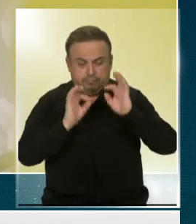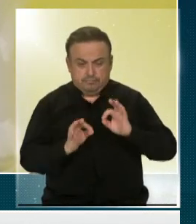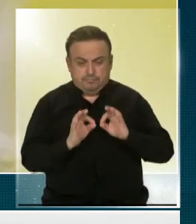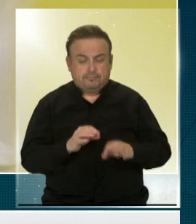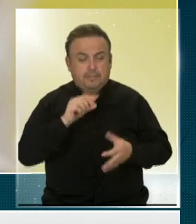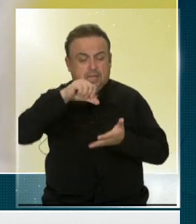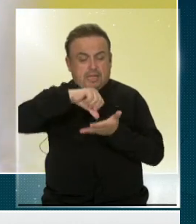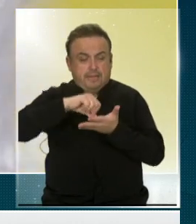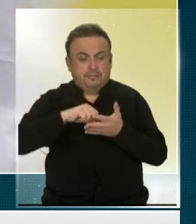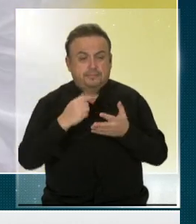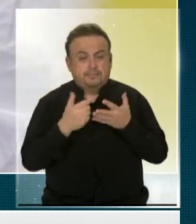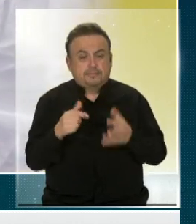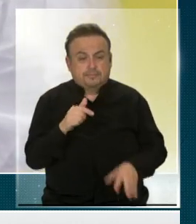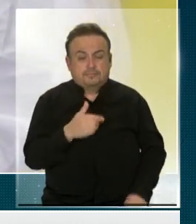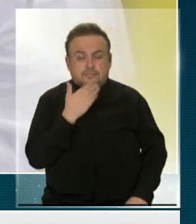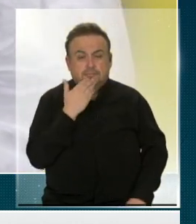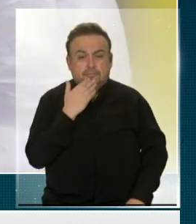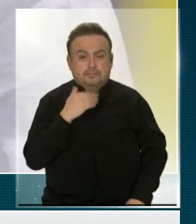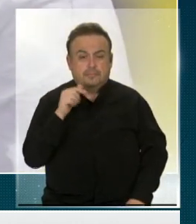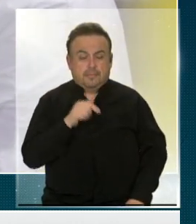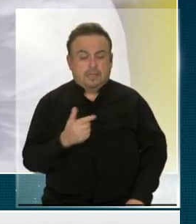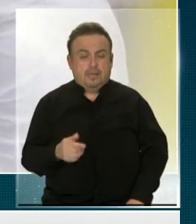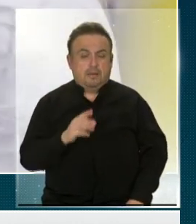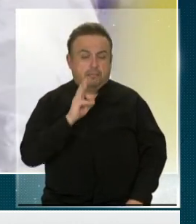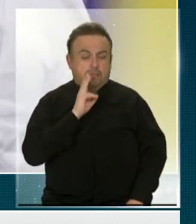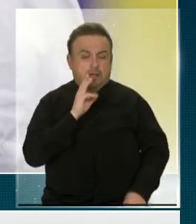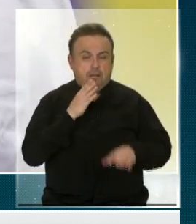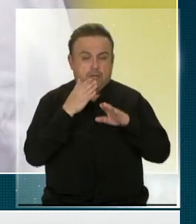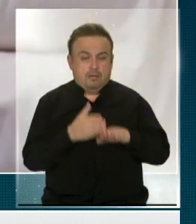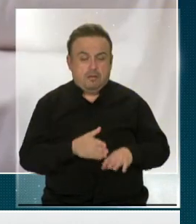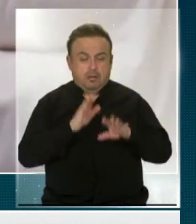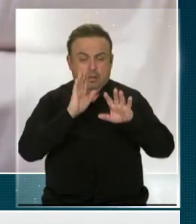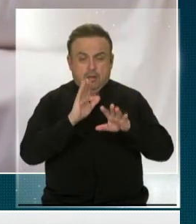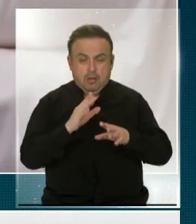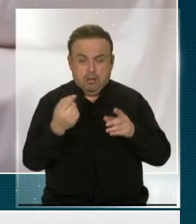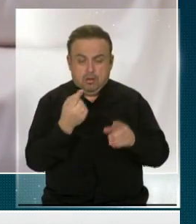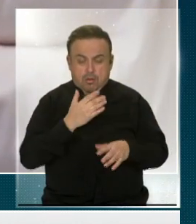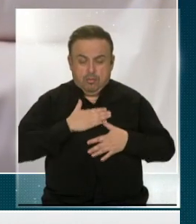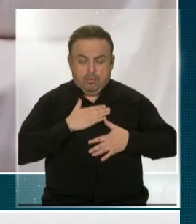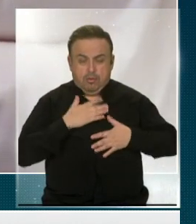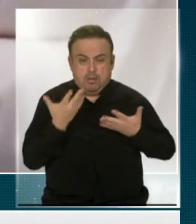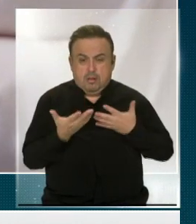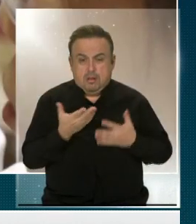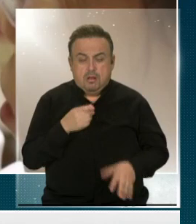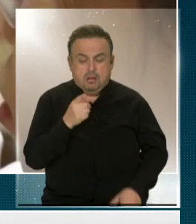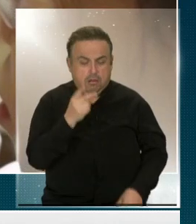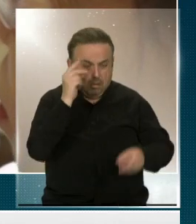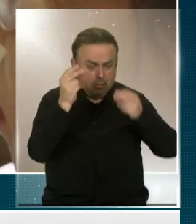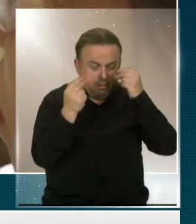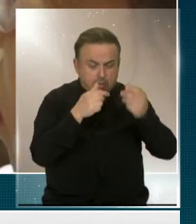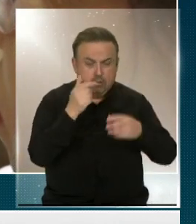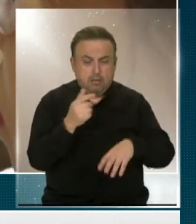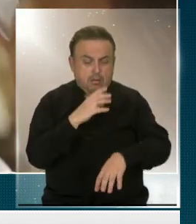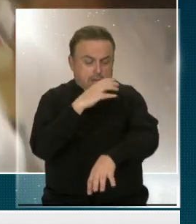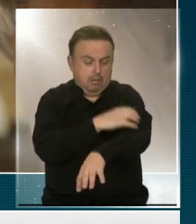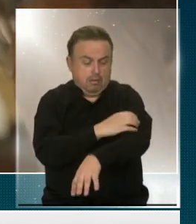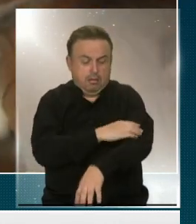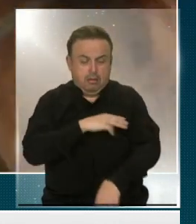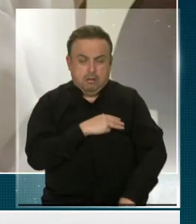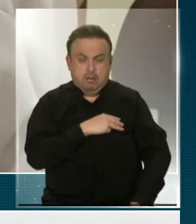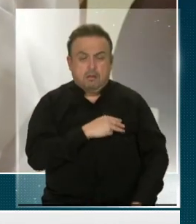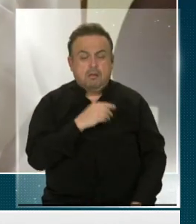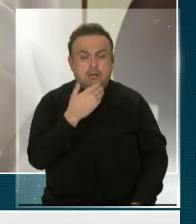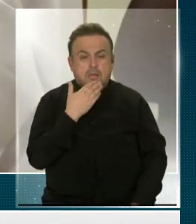otro centro del país también queretanas para avanzar con su propia estrategia dentro de región metropolitana